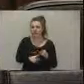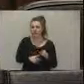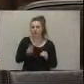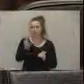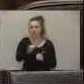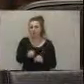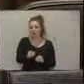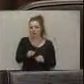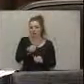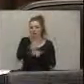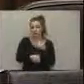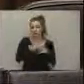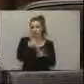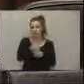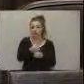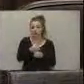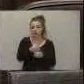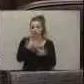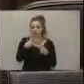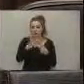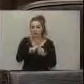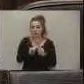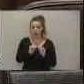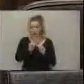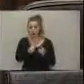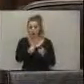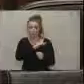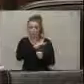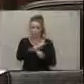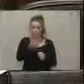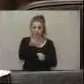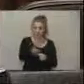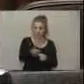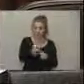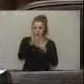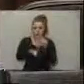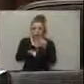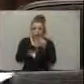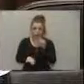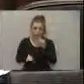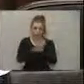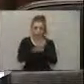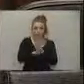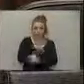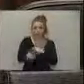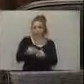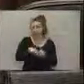esta legislatura finalizará como empezó, con poca cobertura, grandes desigualdades y una mala gestión.